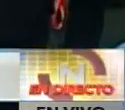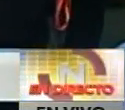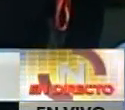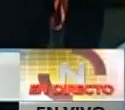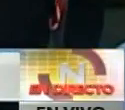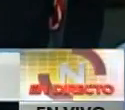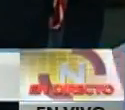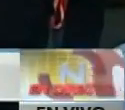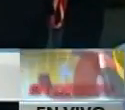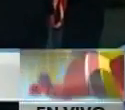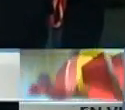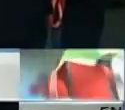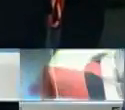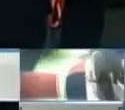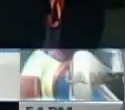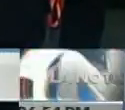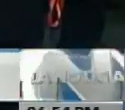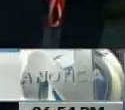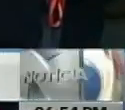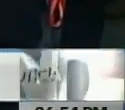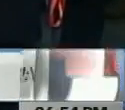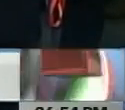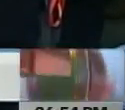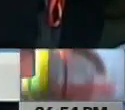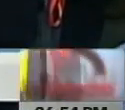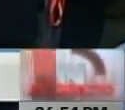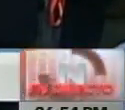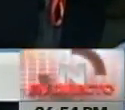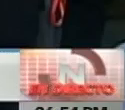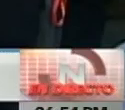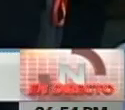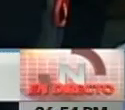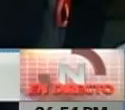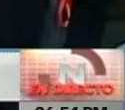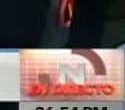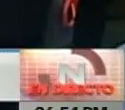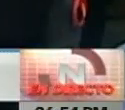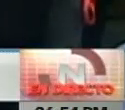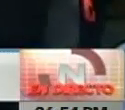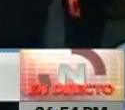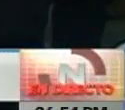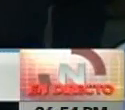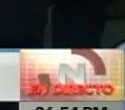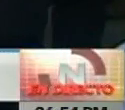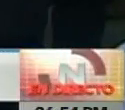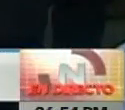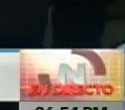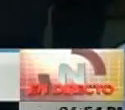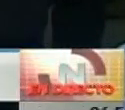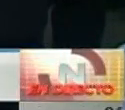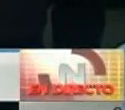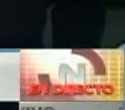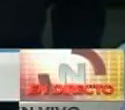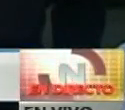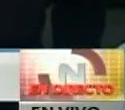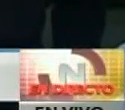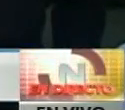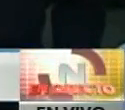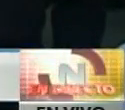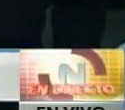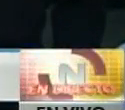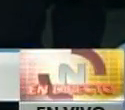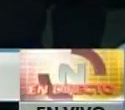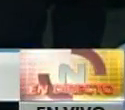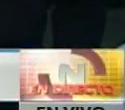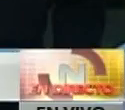anual ante el Tribunal Supremo de Justicia e indicaba que esperaba el próximo año hacerlo ante la Asamblea Nacional. Sin embargo, el